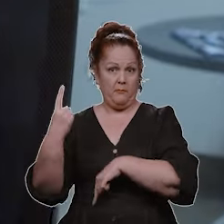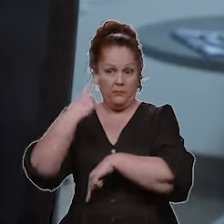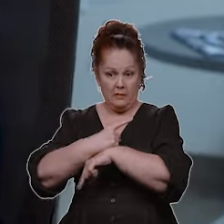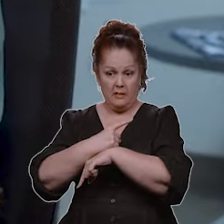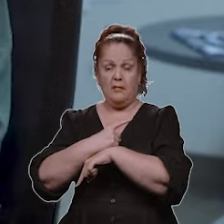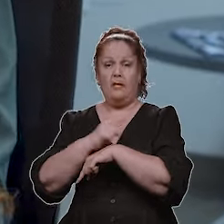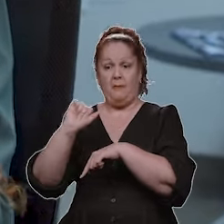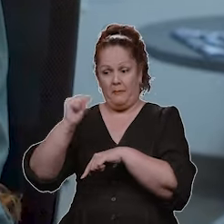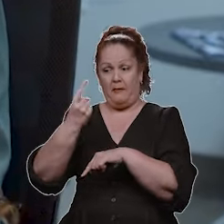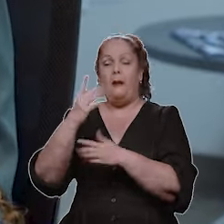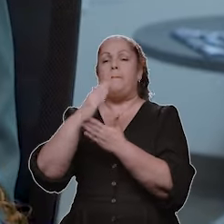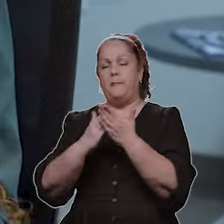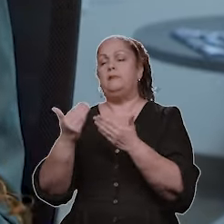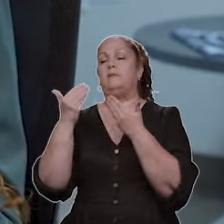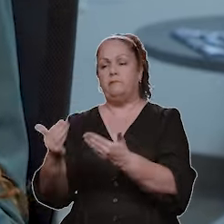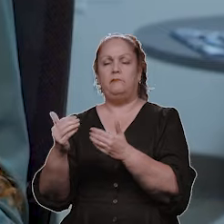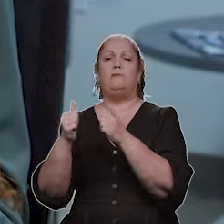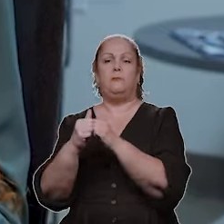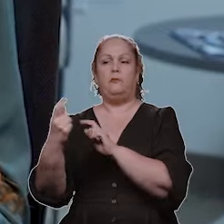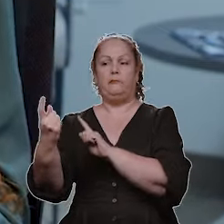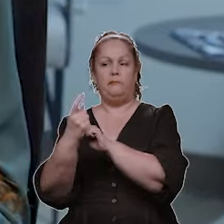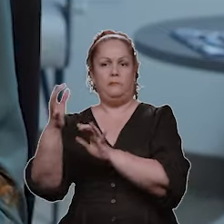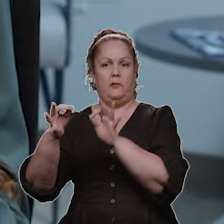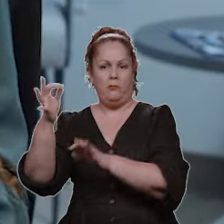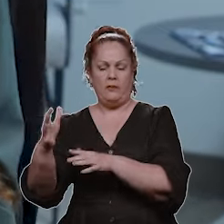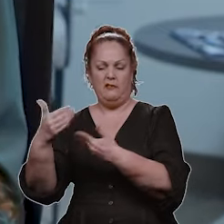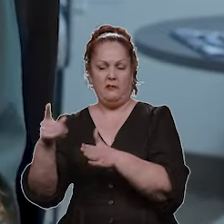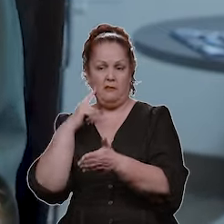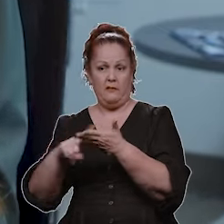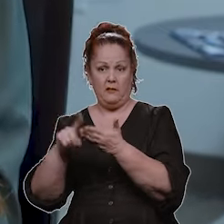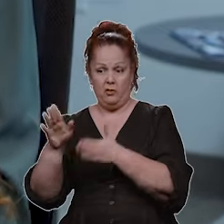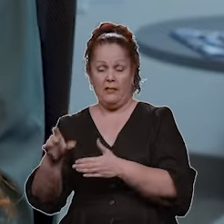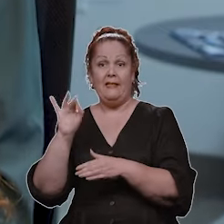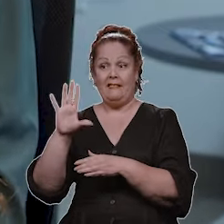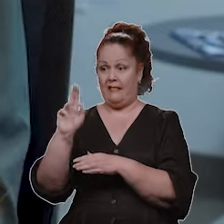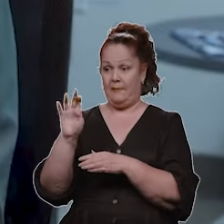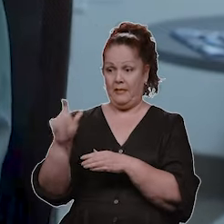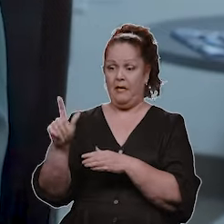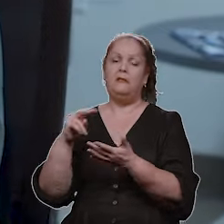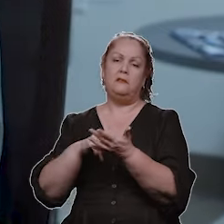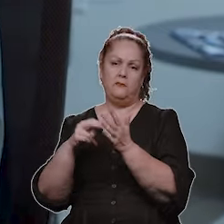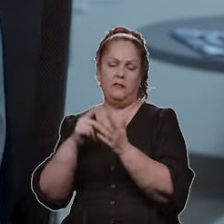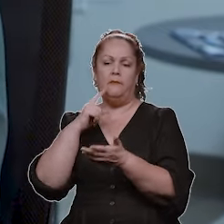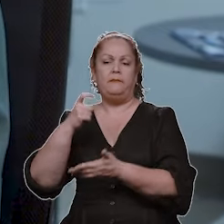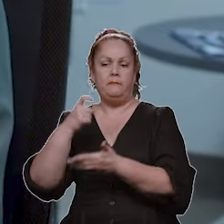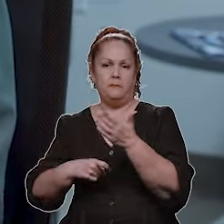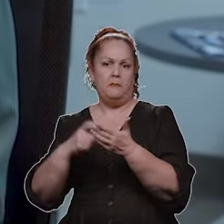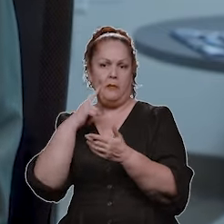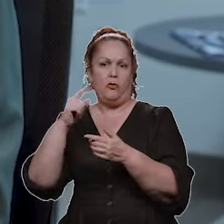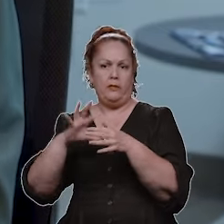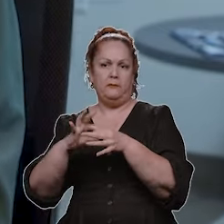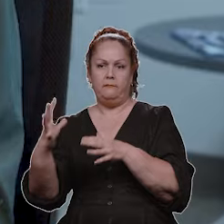ese mismo día y esa primera etapa se atiende en la sala de investigaciones esa etapa si es un caso criminal conlleva la imposición de ianza